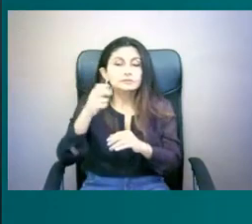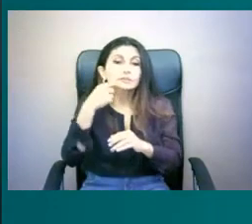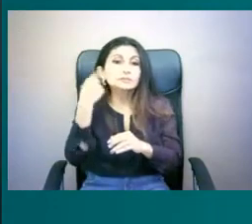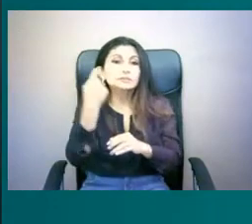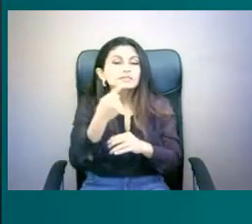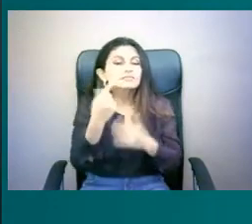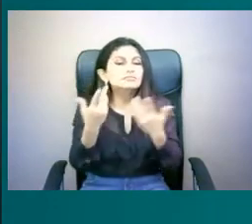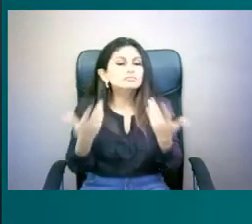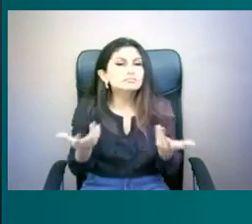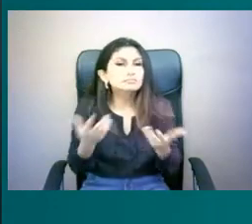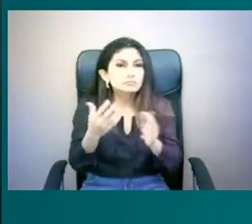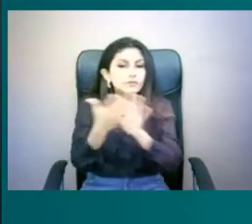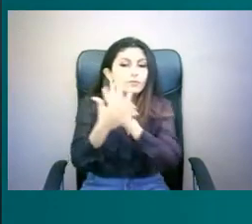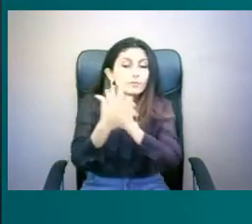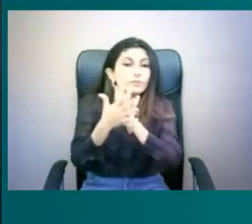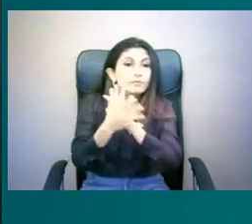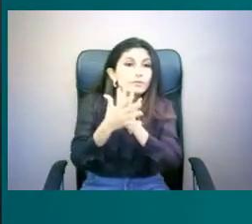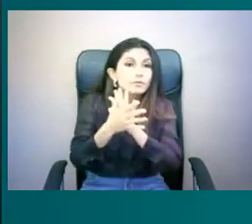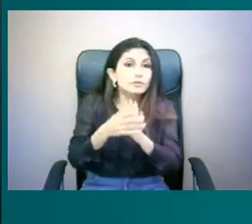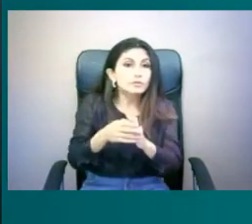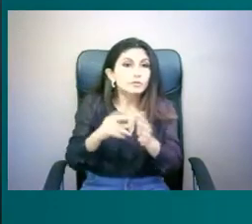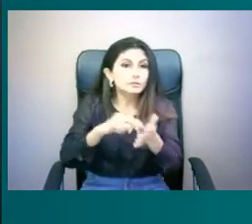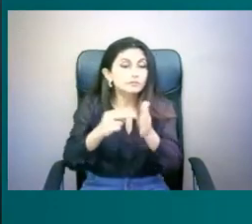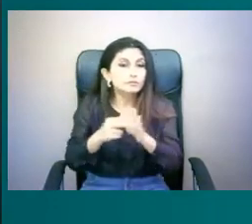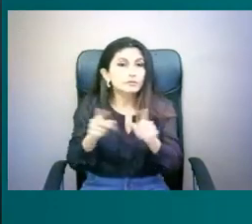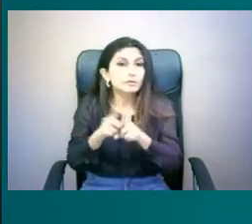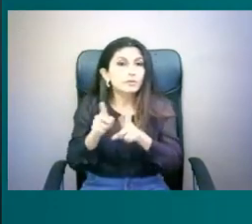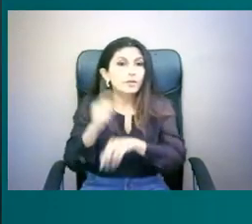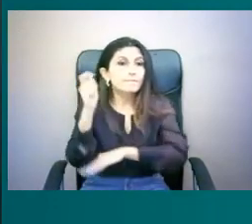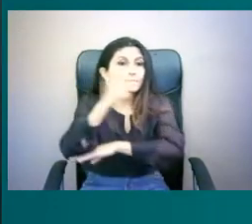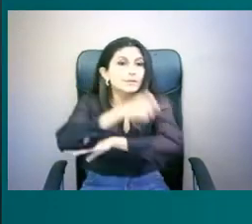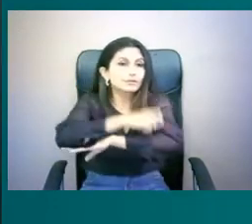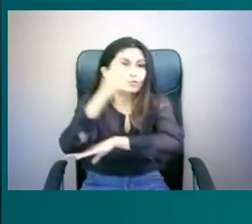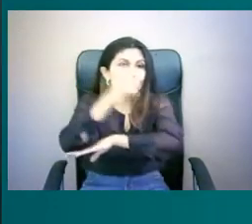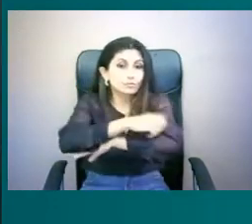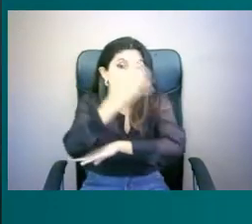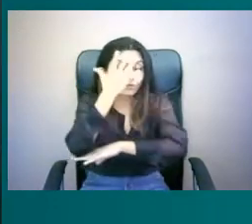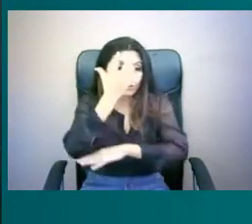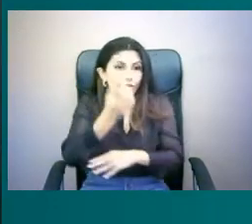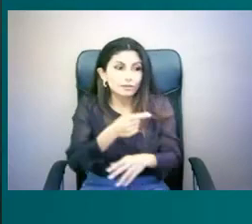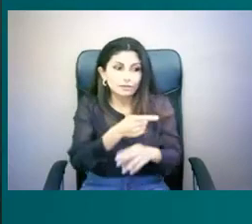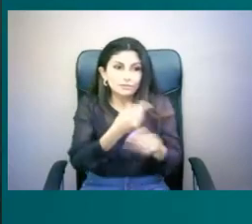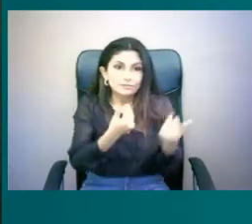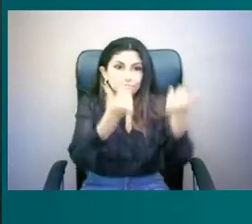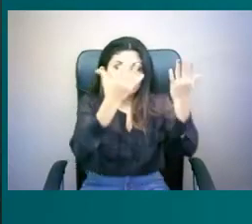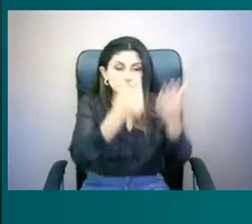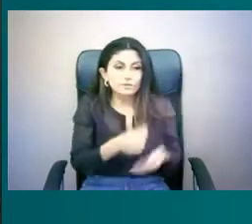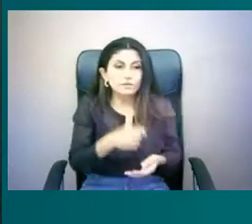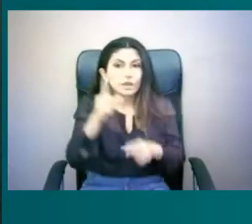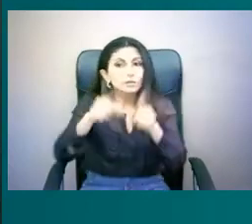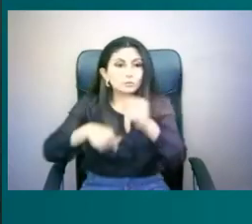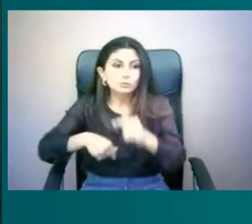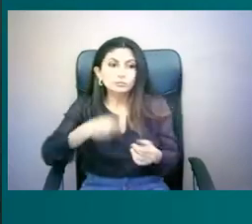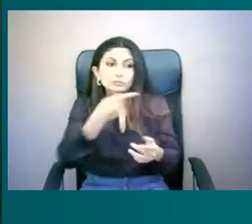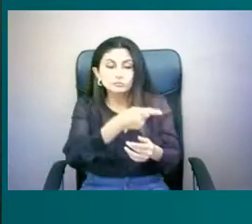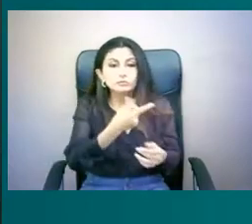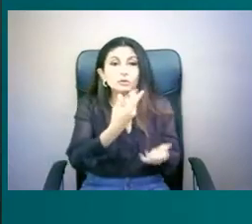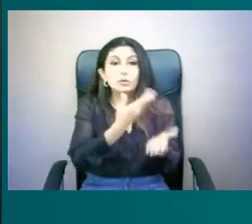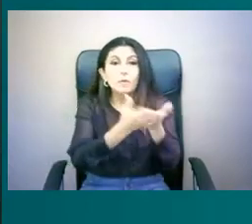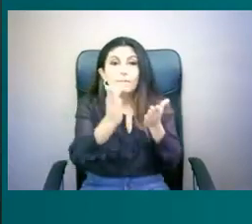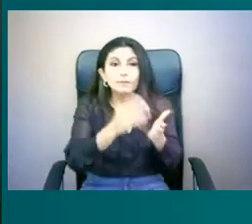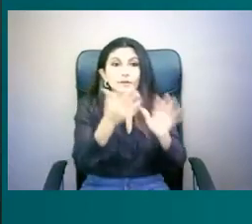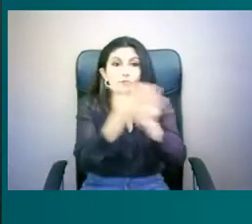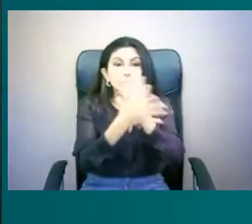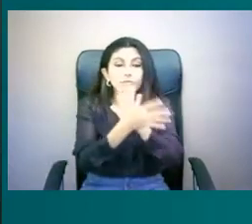que los datos iban a ser el nuevo petróleo, ¿cierto? Así digamos pues como esa referencia. Y pues realmente puede que eso sea, realmente tengo una